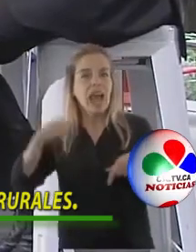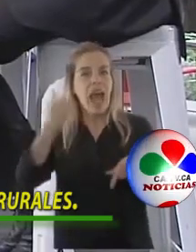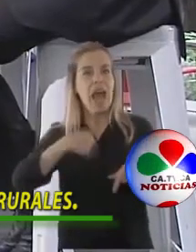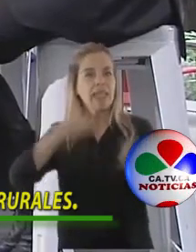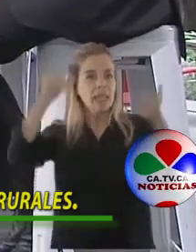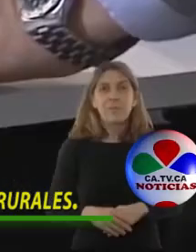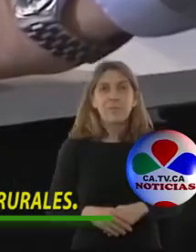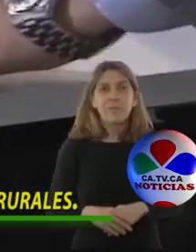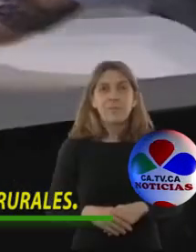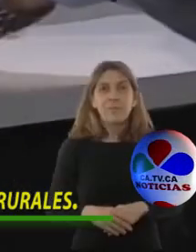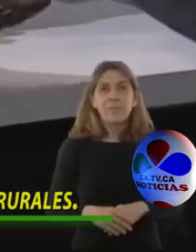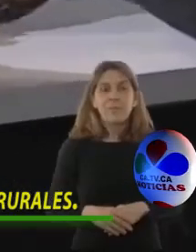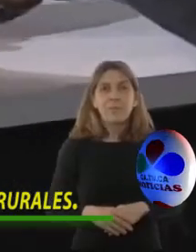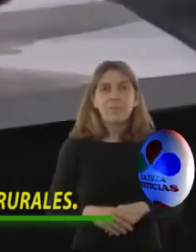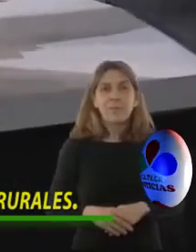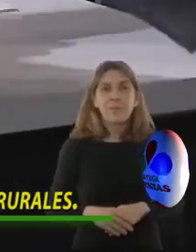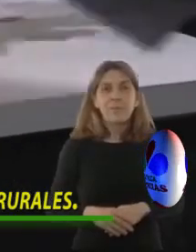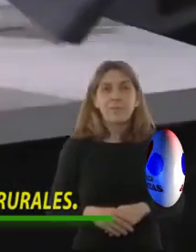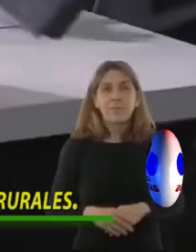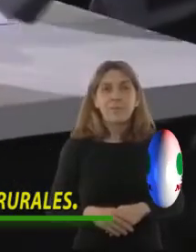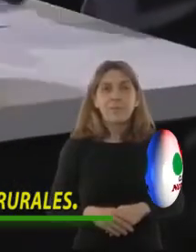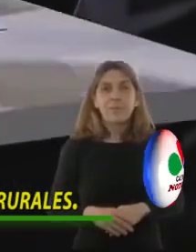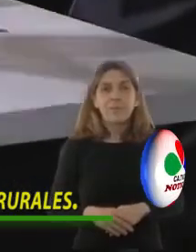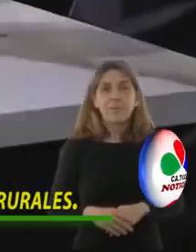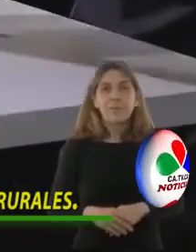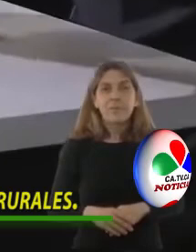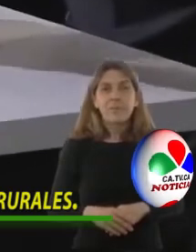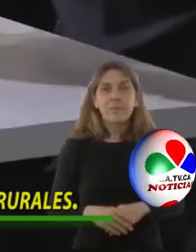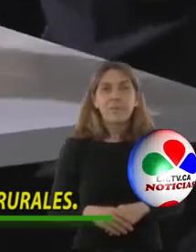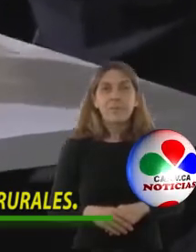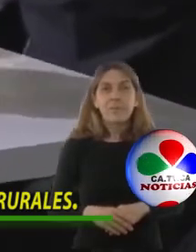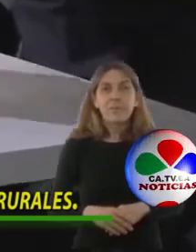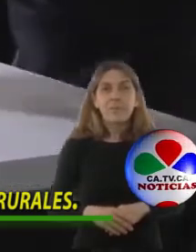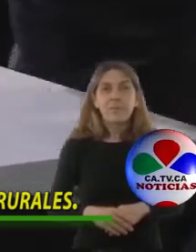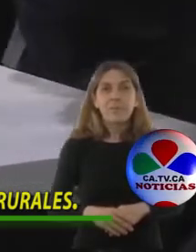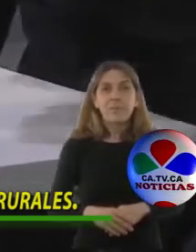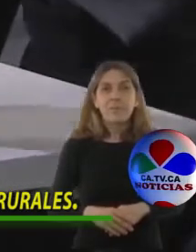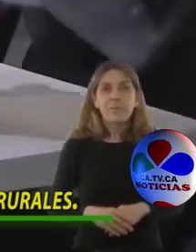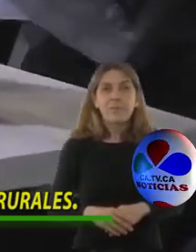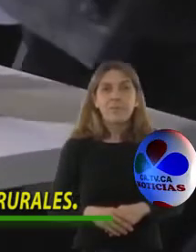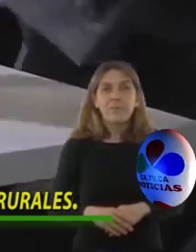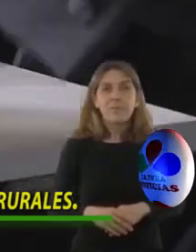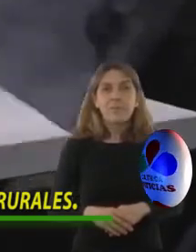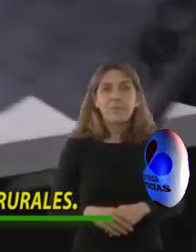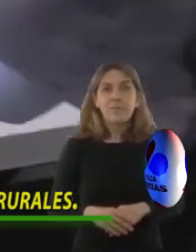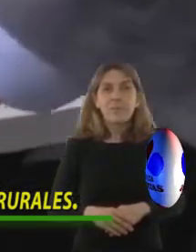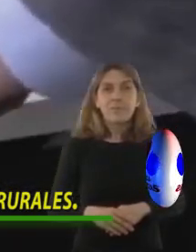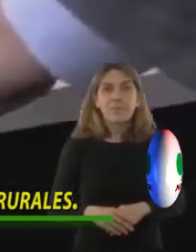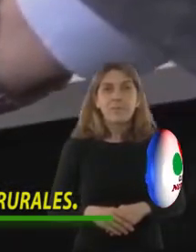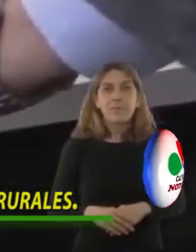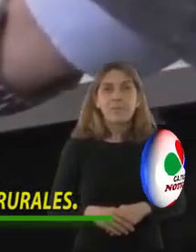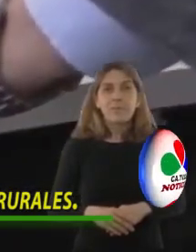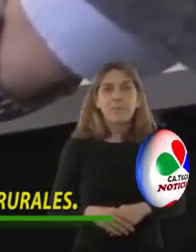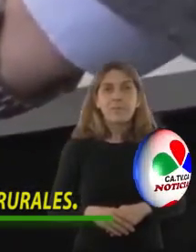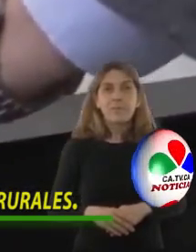densamente poblada por productores y que es necesario poder tener en condiciones los caminos para poder